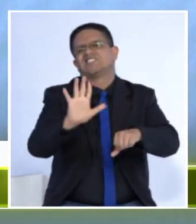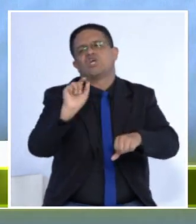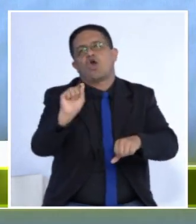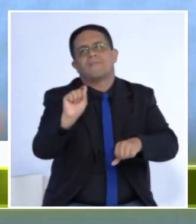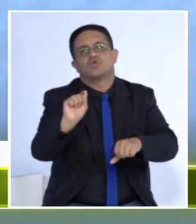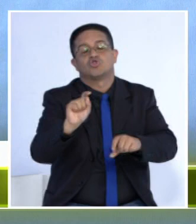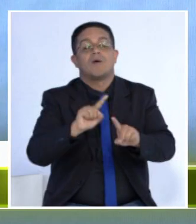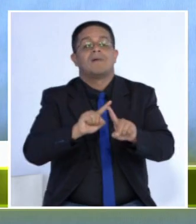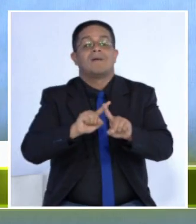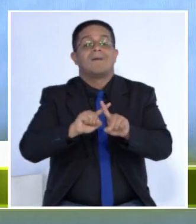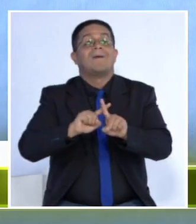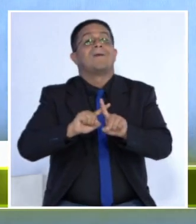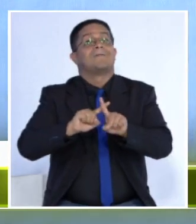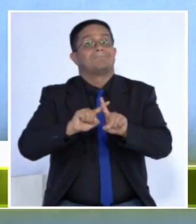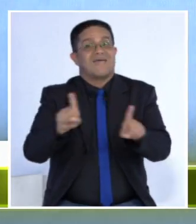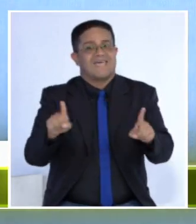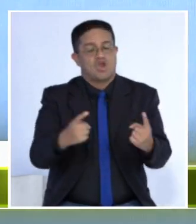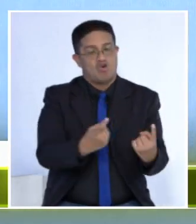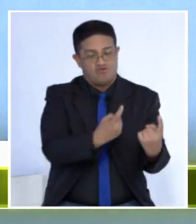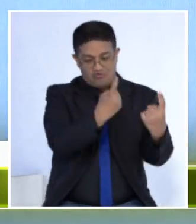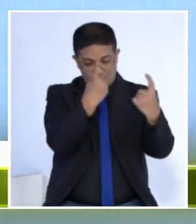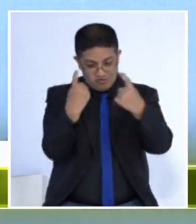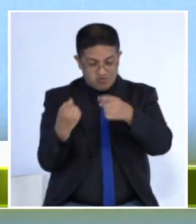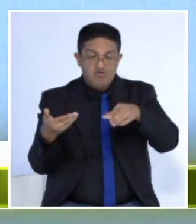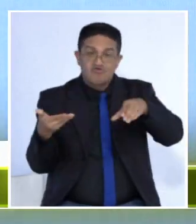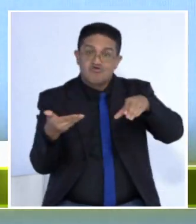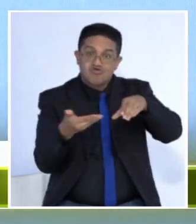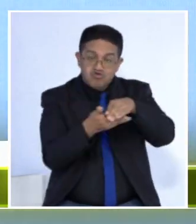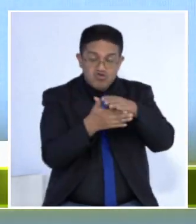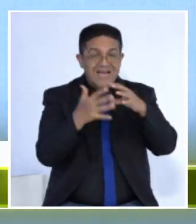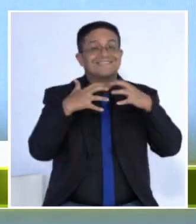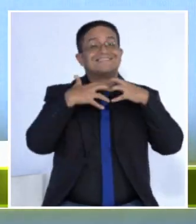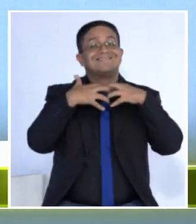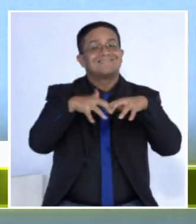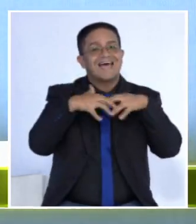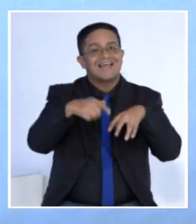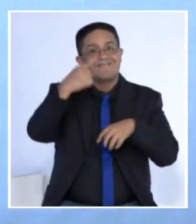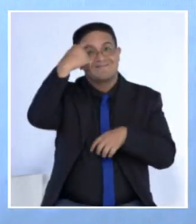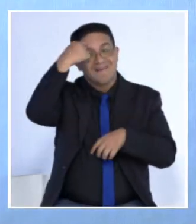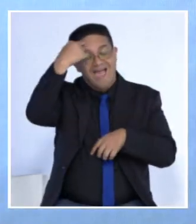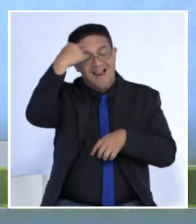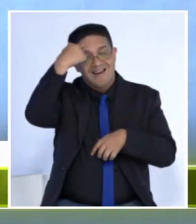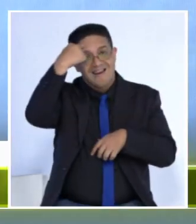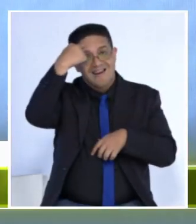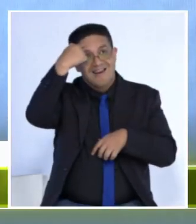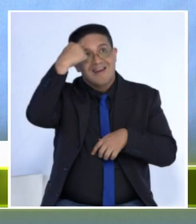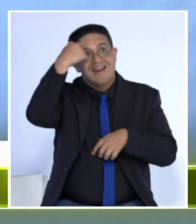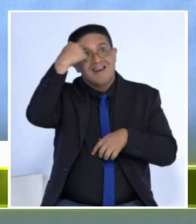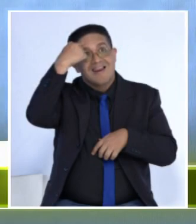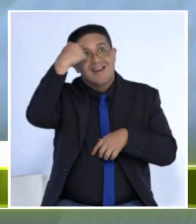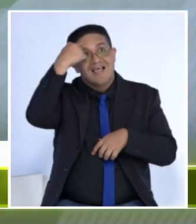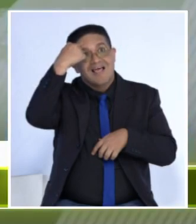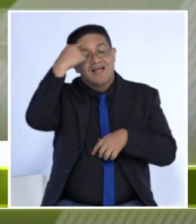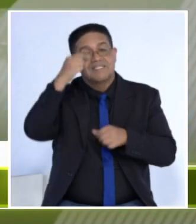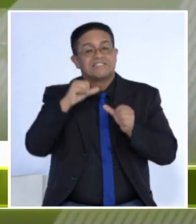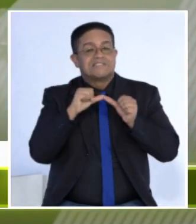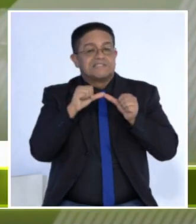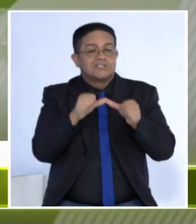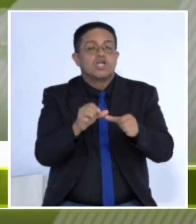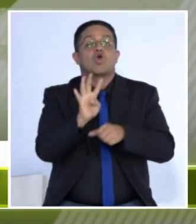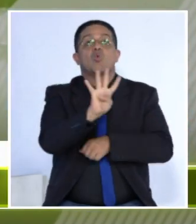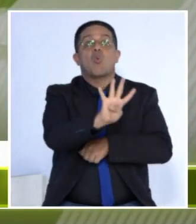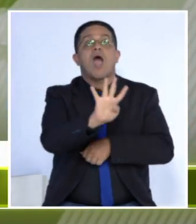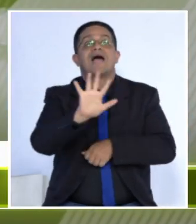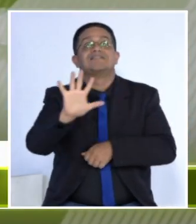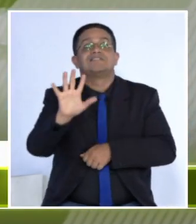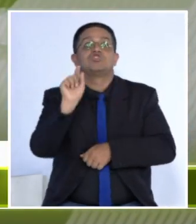En cambio, quienes se han hecho una resonancia magnética cerebral, que si es medio para los que son de claustrofobia, dura 45